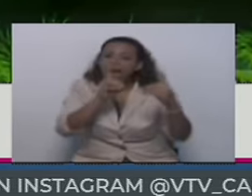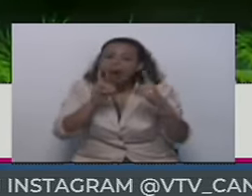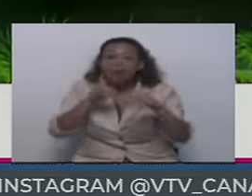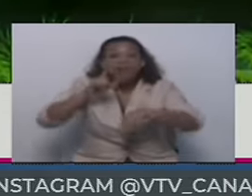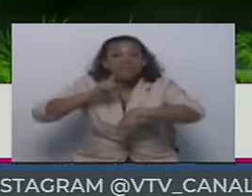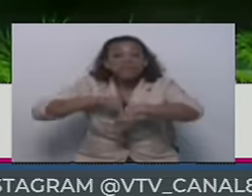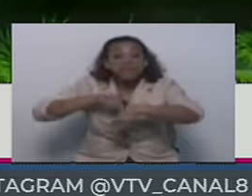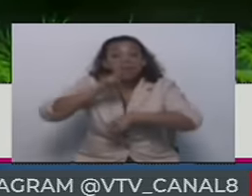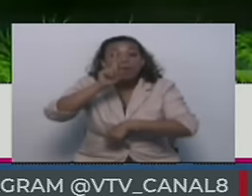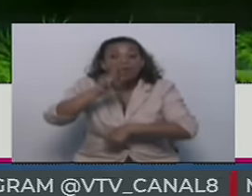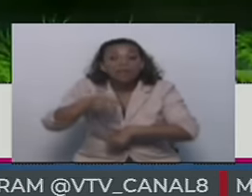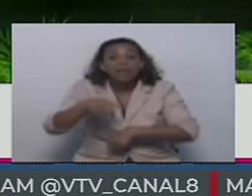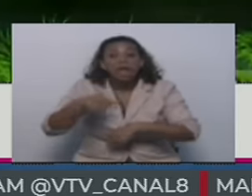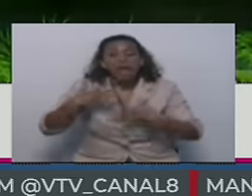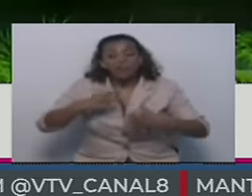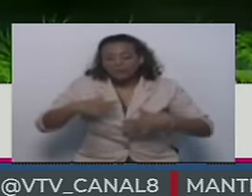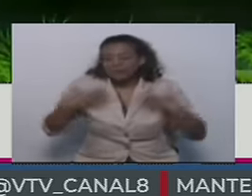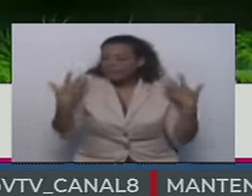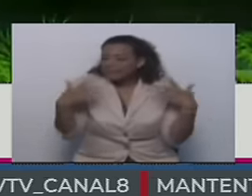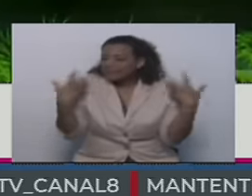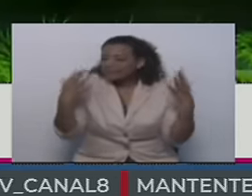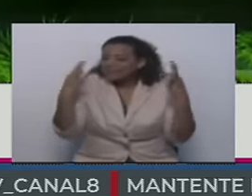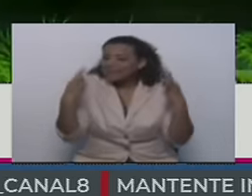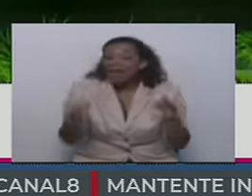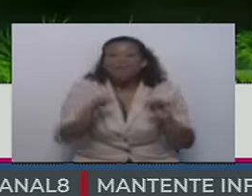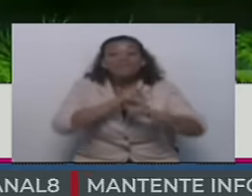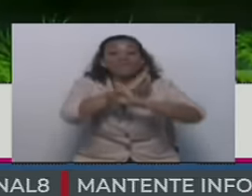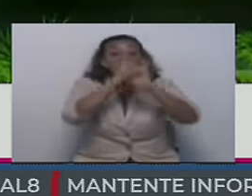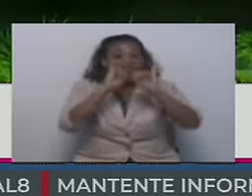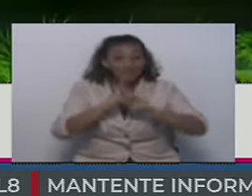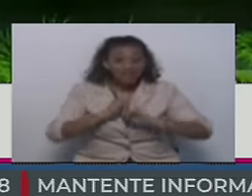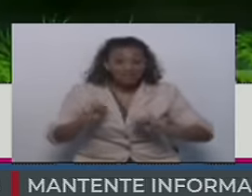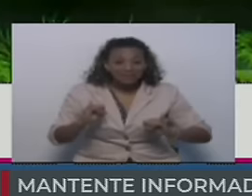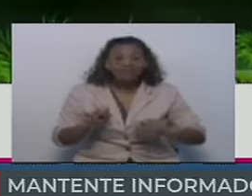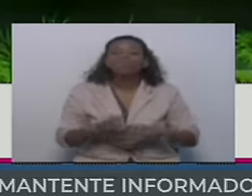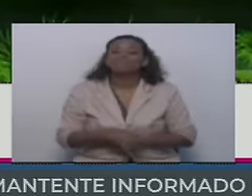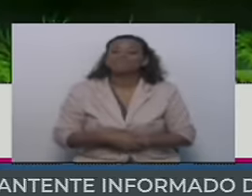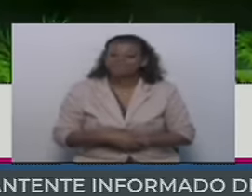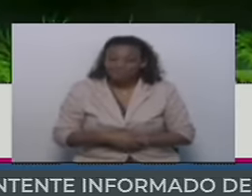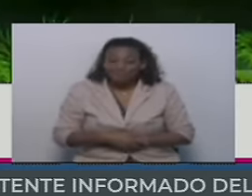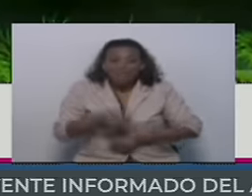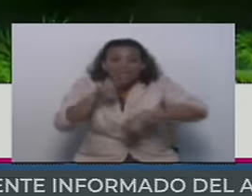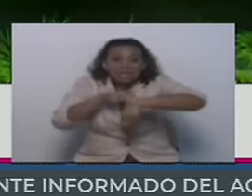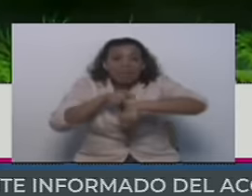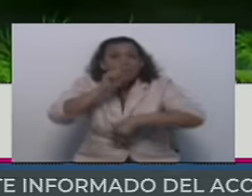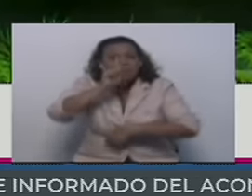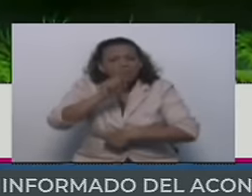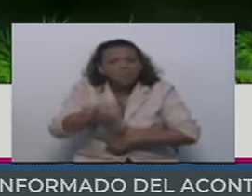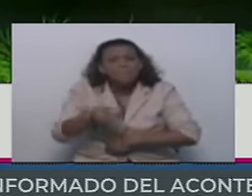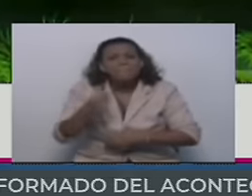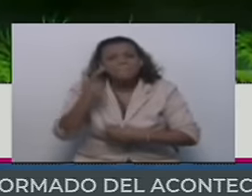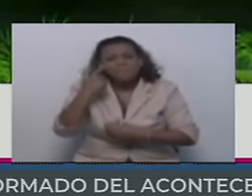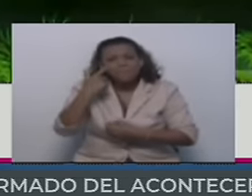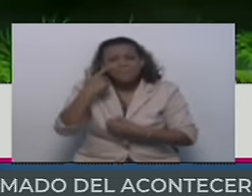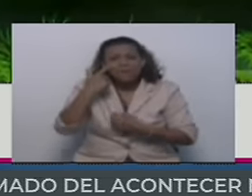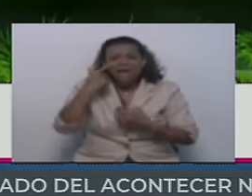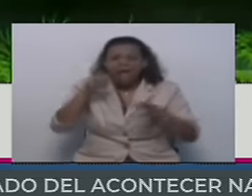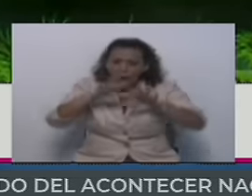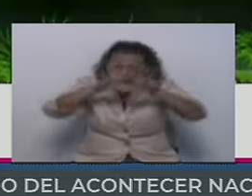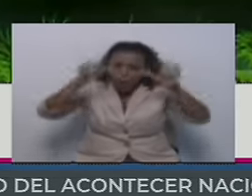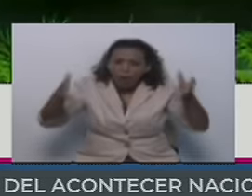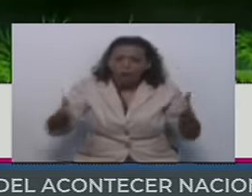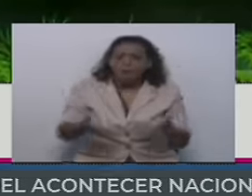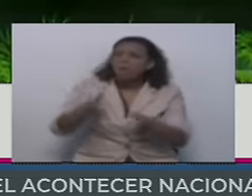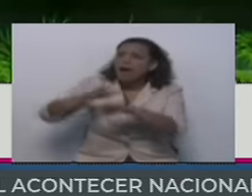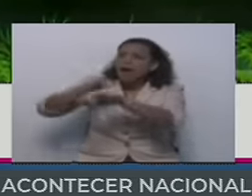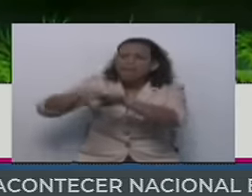tiempo para cosechar alegría, felicidad, es tiempo para decirle al mundo,